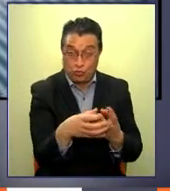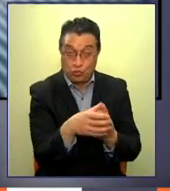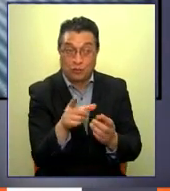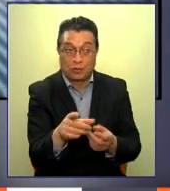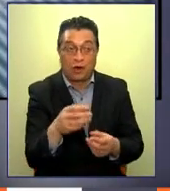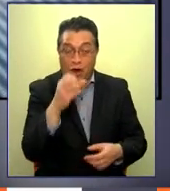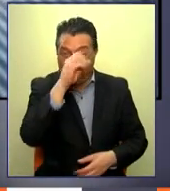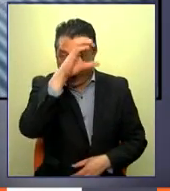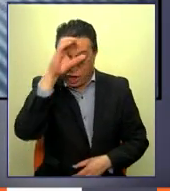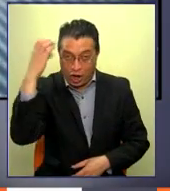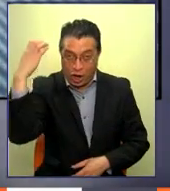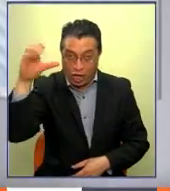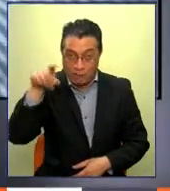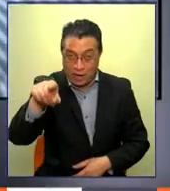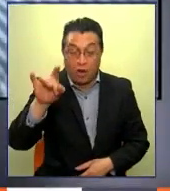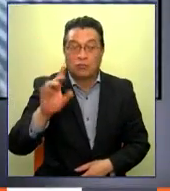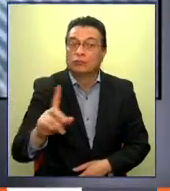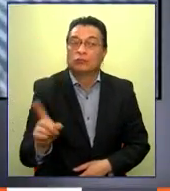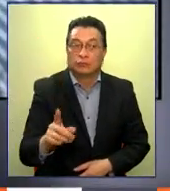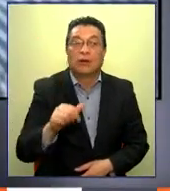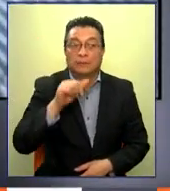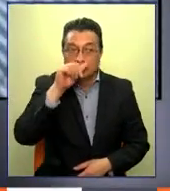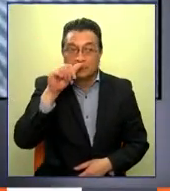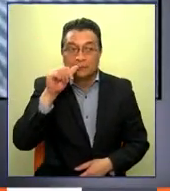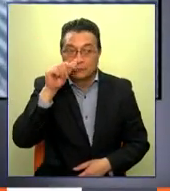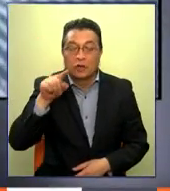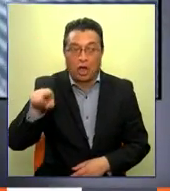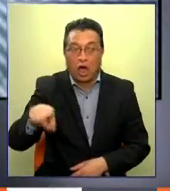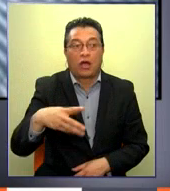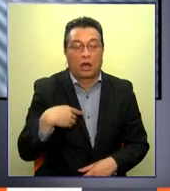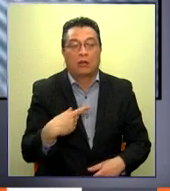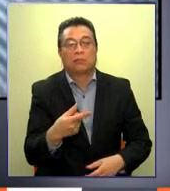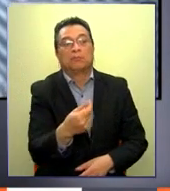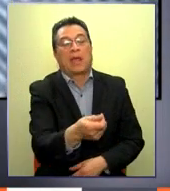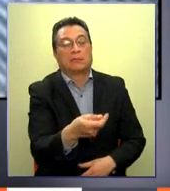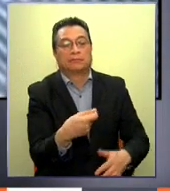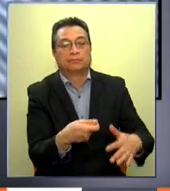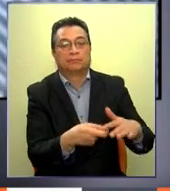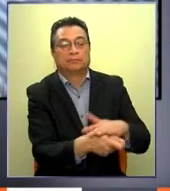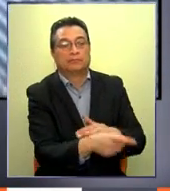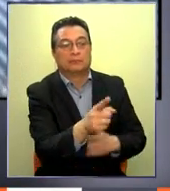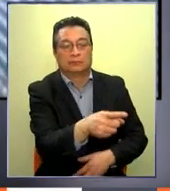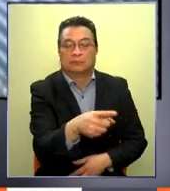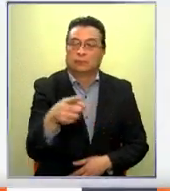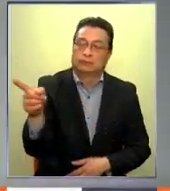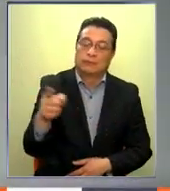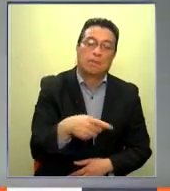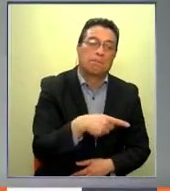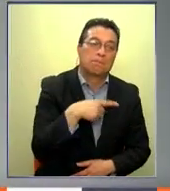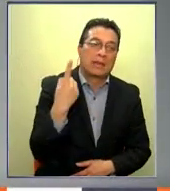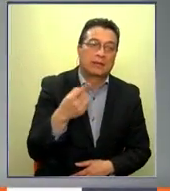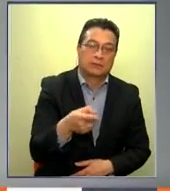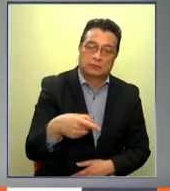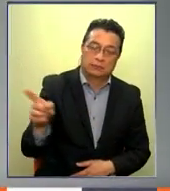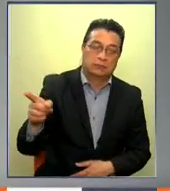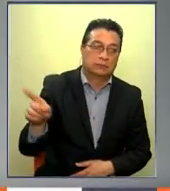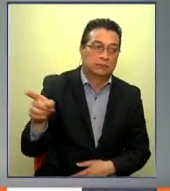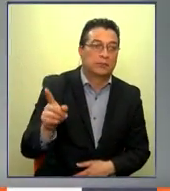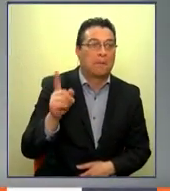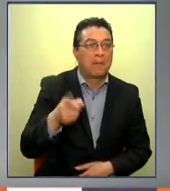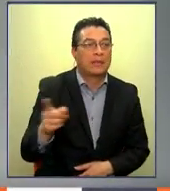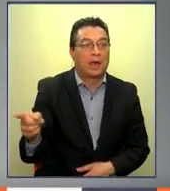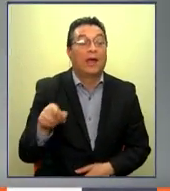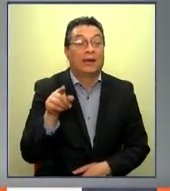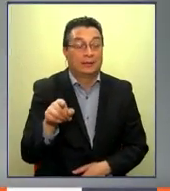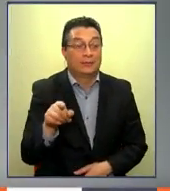colombianos cometió, y es que narcotraficantes de la zona habían contratado sus servicios para perpetrar varios asesinatos más, como este